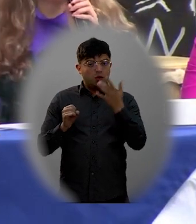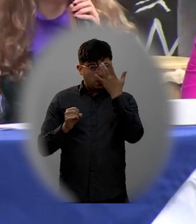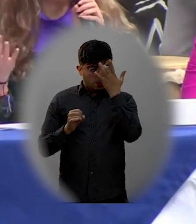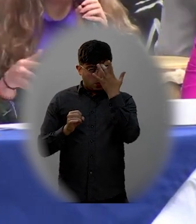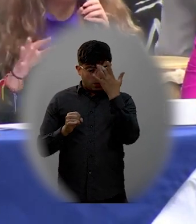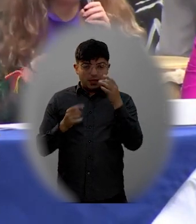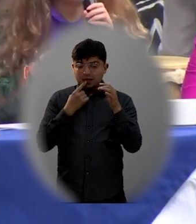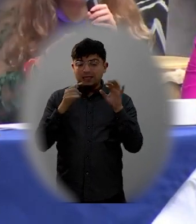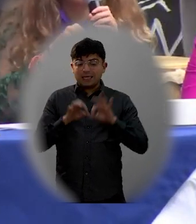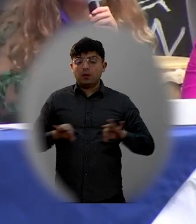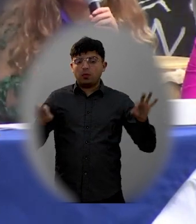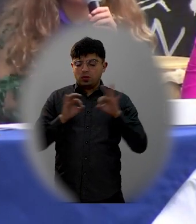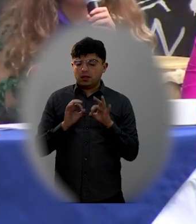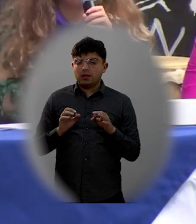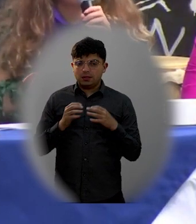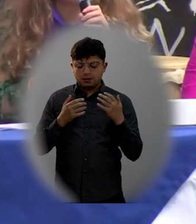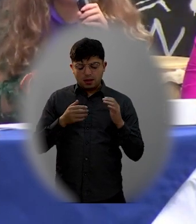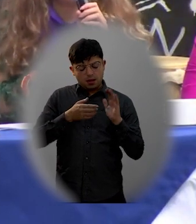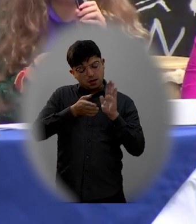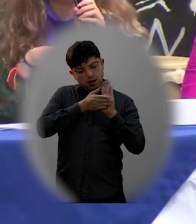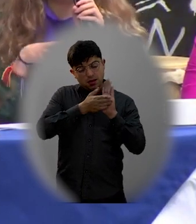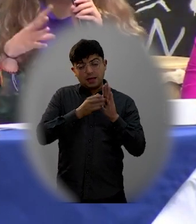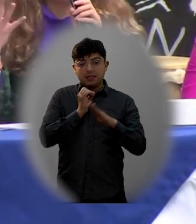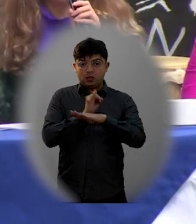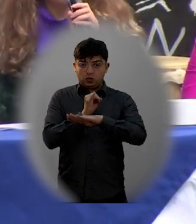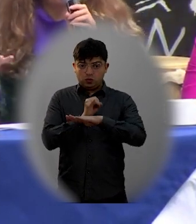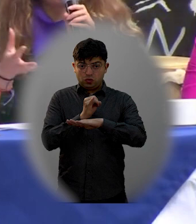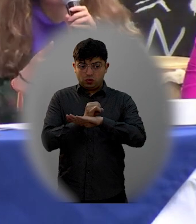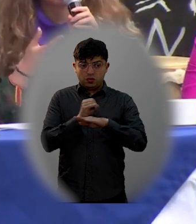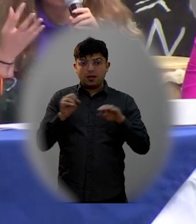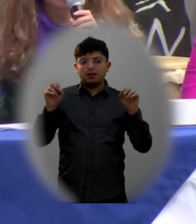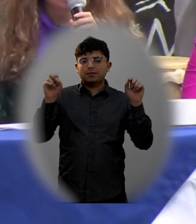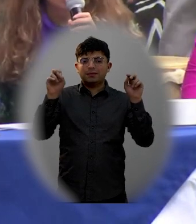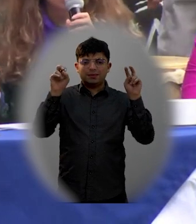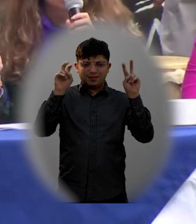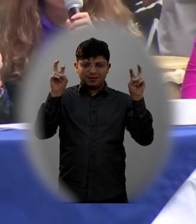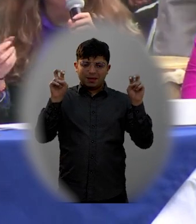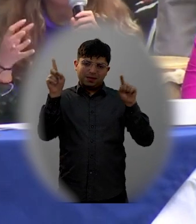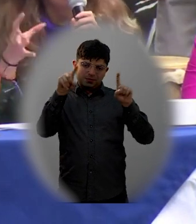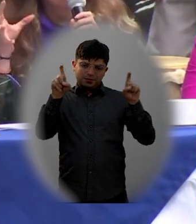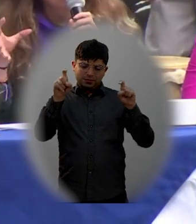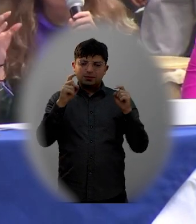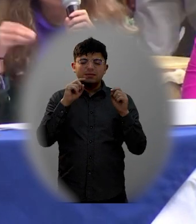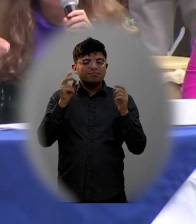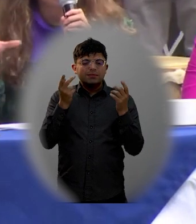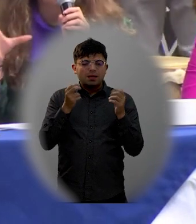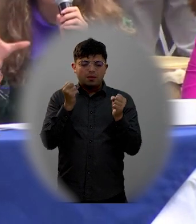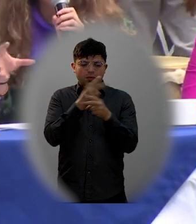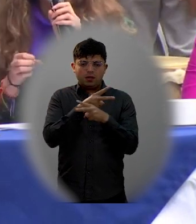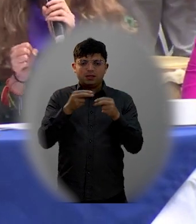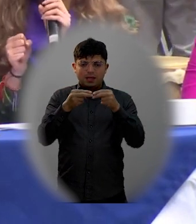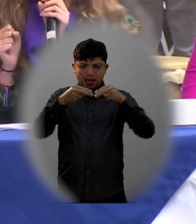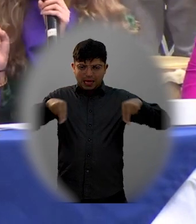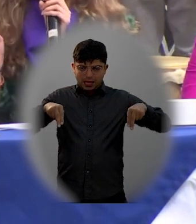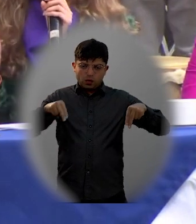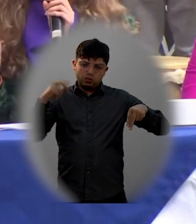pues es importante también dejar un precedente institucional de las cuestiones pues de violencias basadas en género y de género en